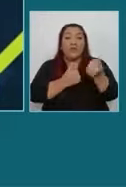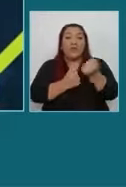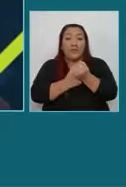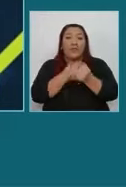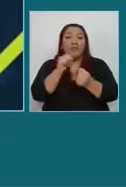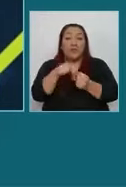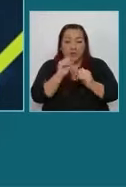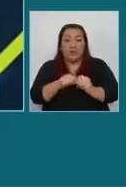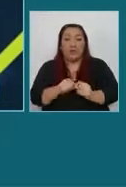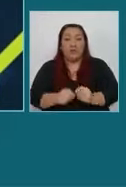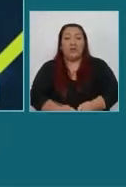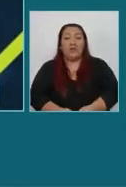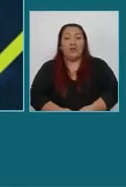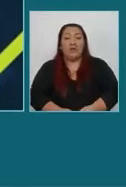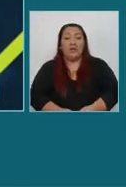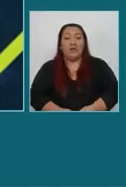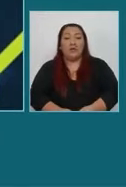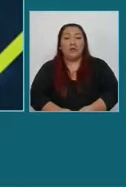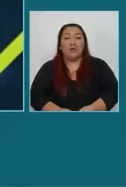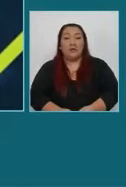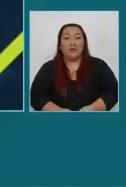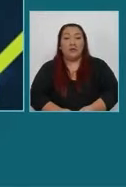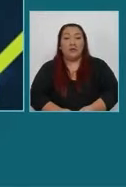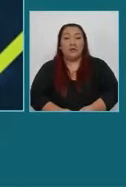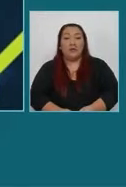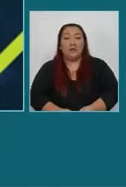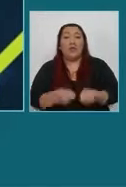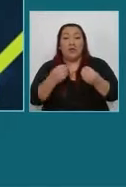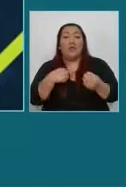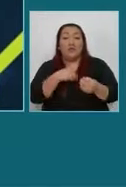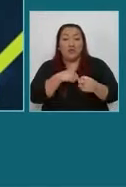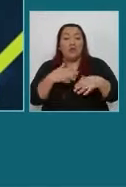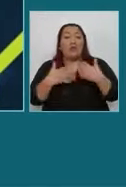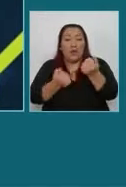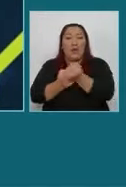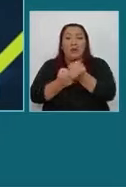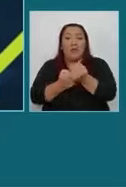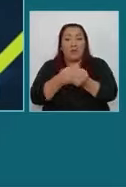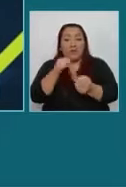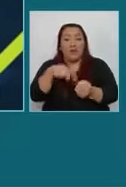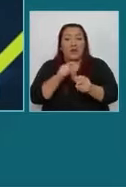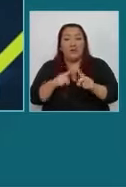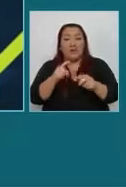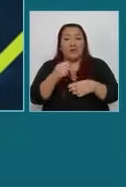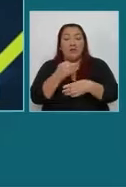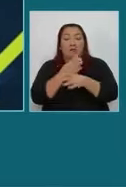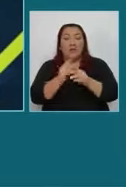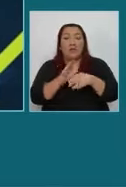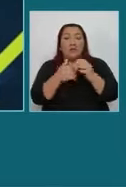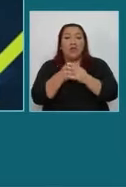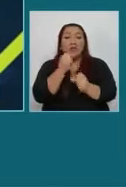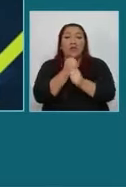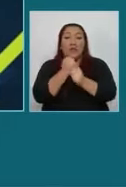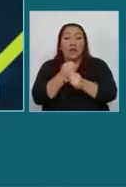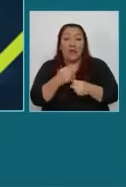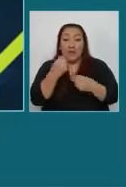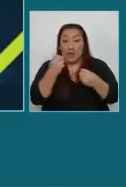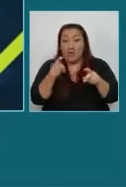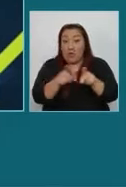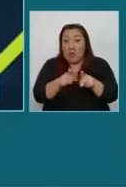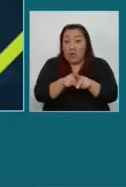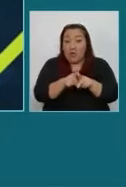ese va a ser nuestra manera como vamos a poder apoyar a los emprendimientos del sector productivo, así como,